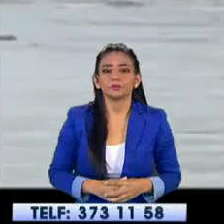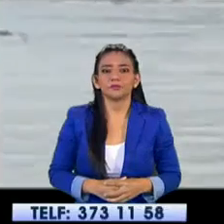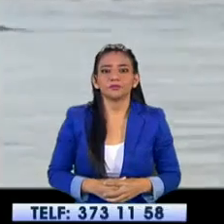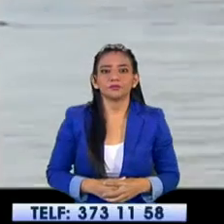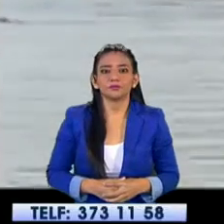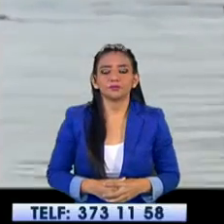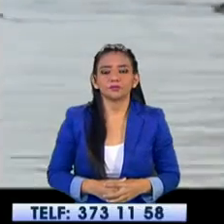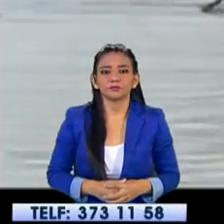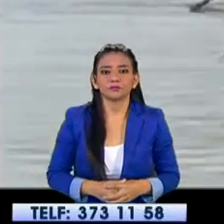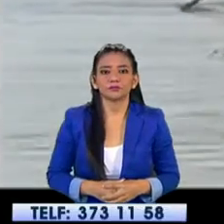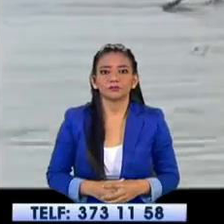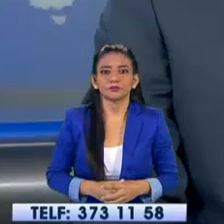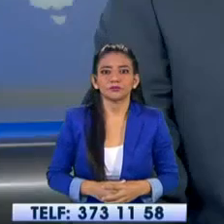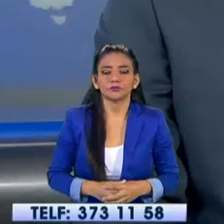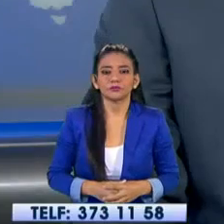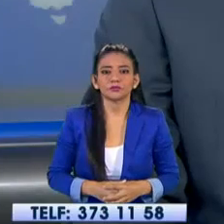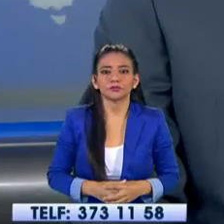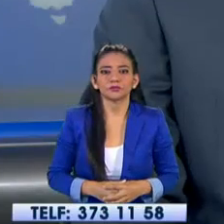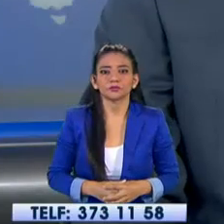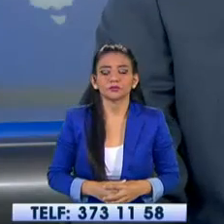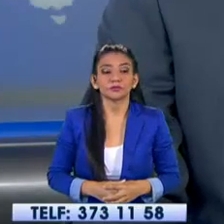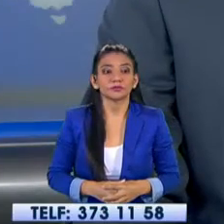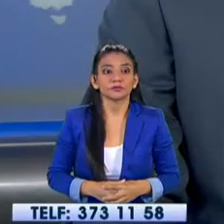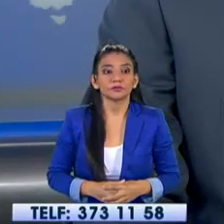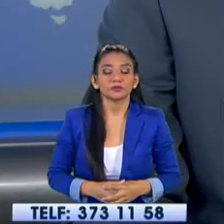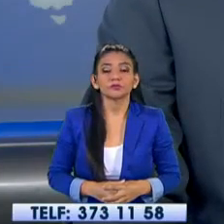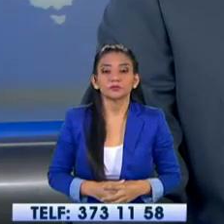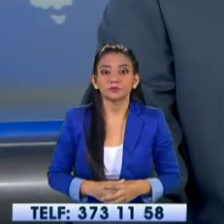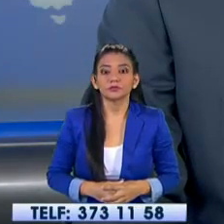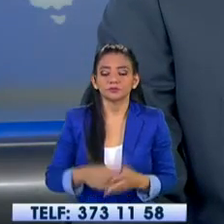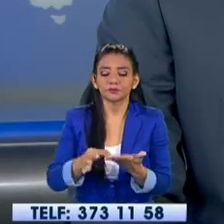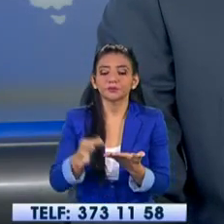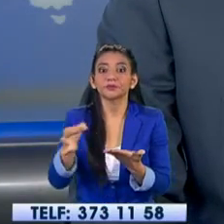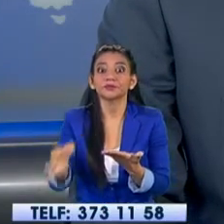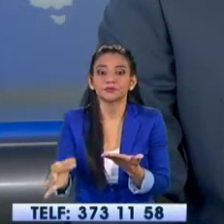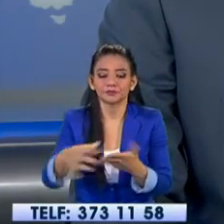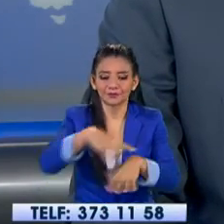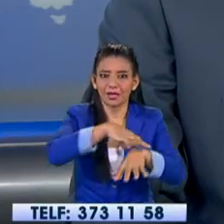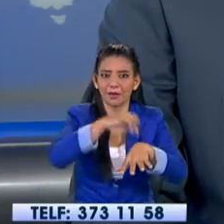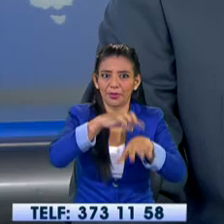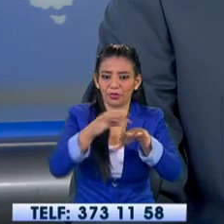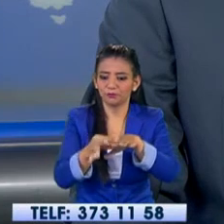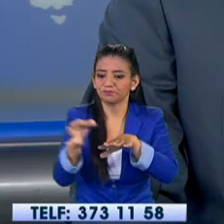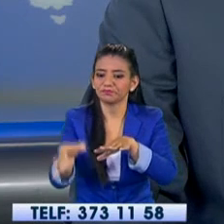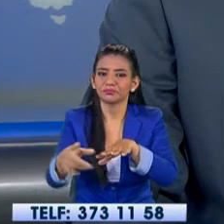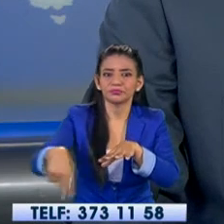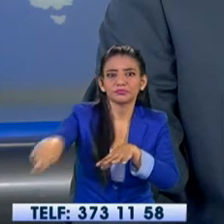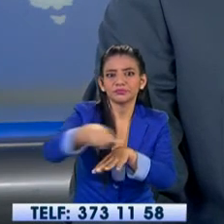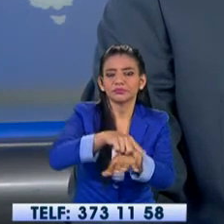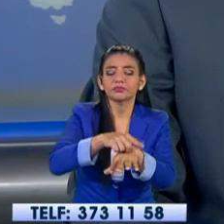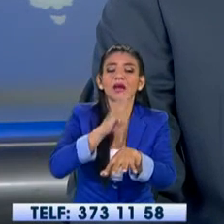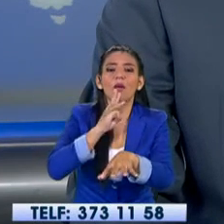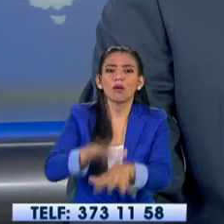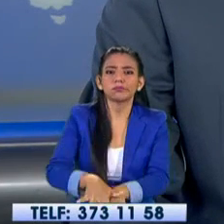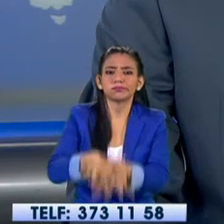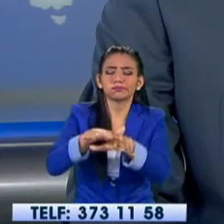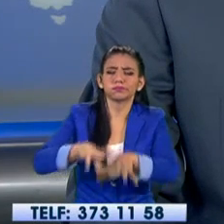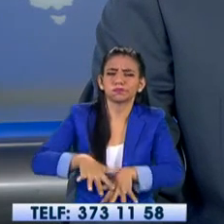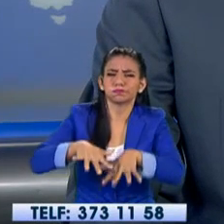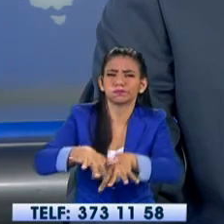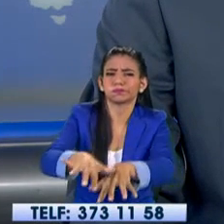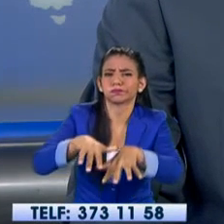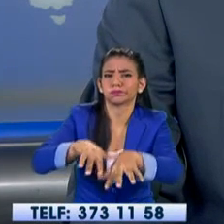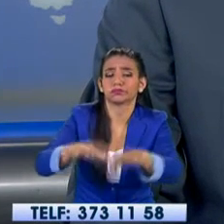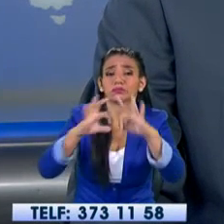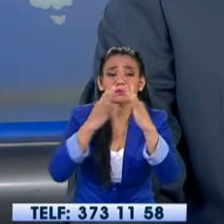Odette Camacho. Algunos sectores del cantón Quevedo sufren los estragos del desbordamiento del río que ha dejado algunas